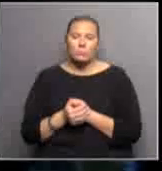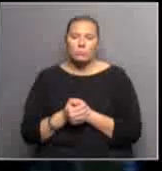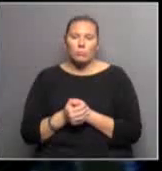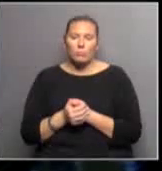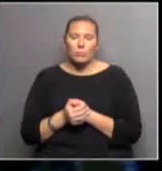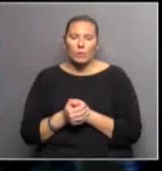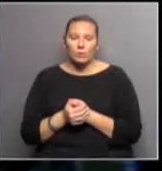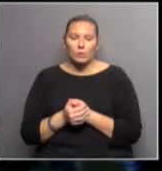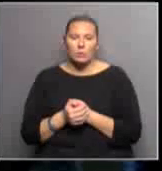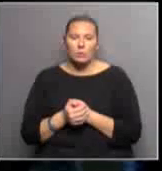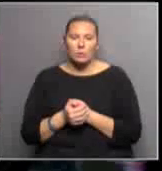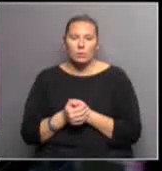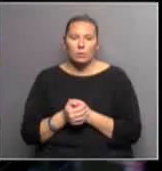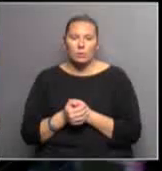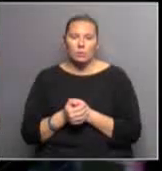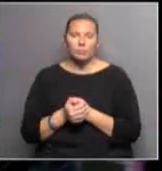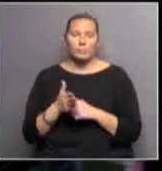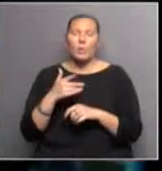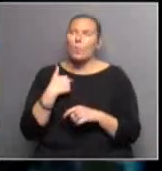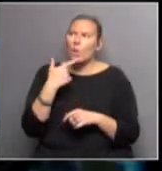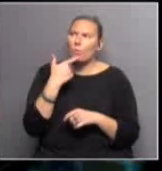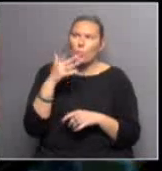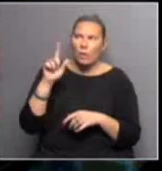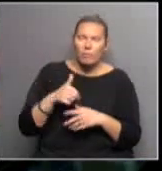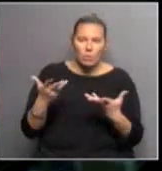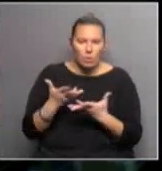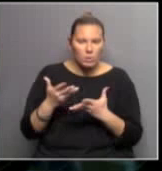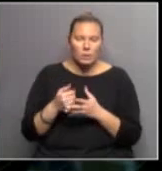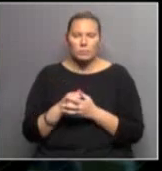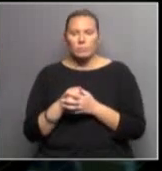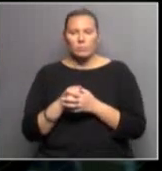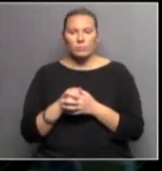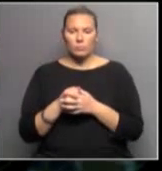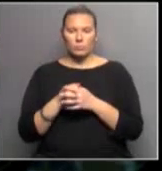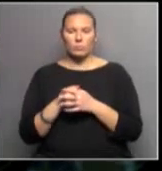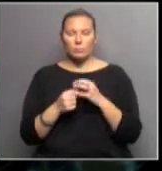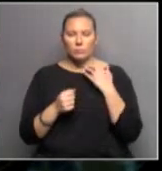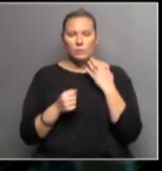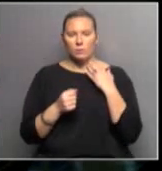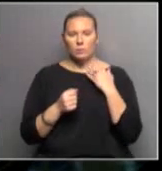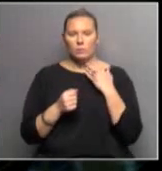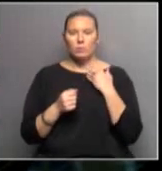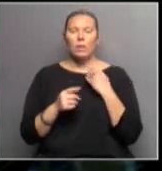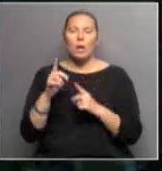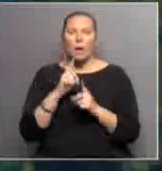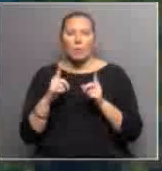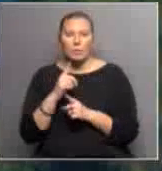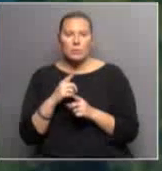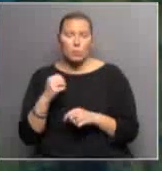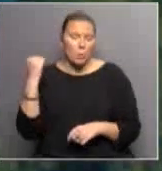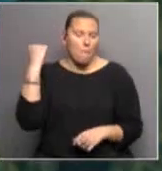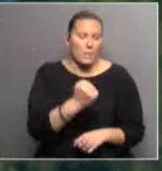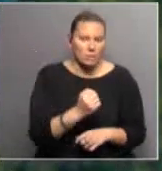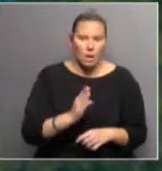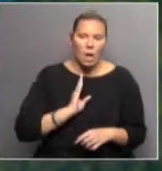Perfecto. Una última pregunta que me surgió ahora. Muchas veces, cuando hay un femicidio,